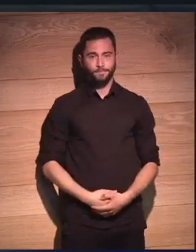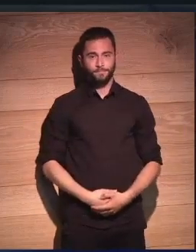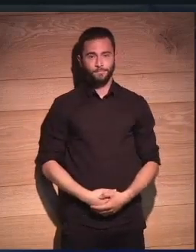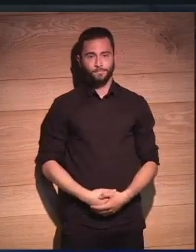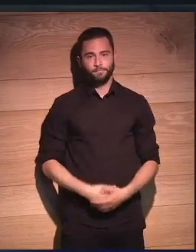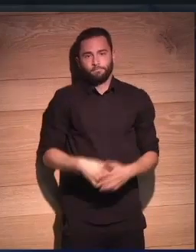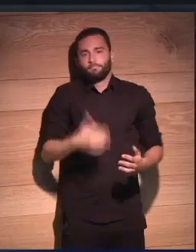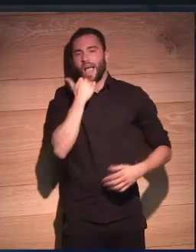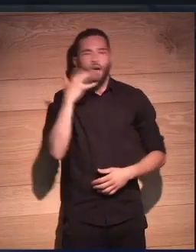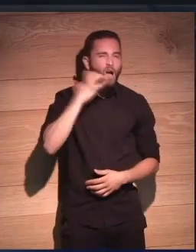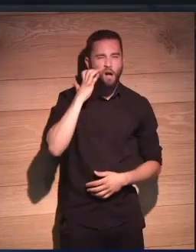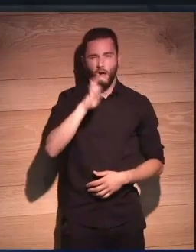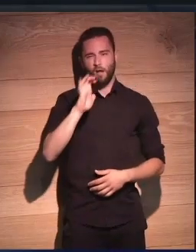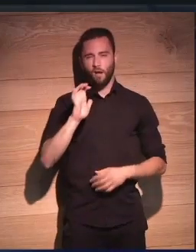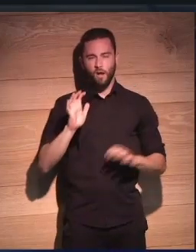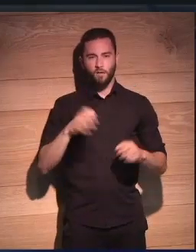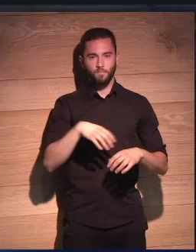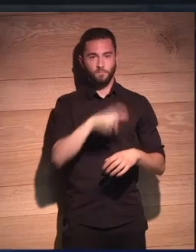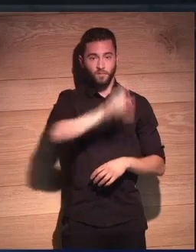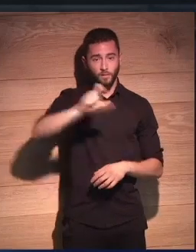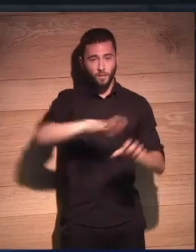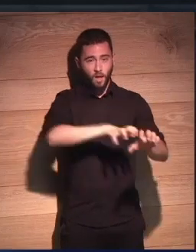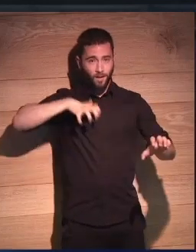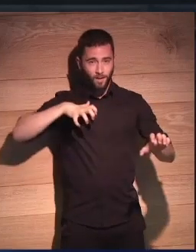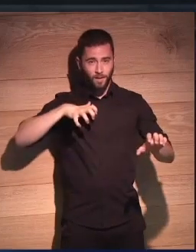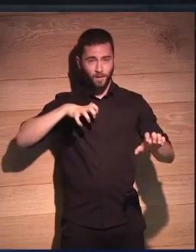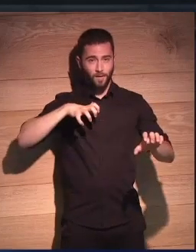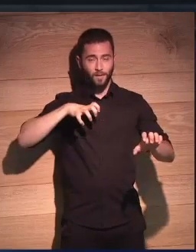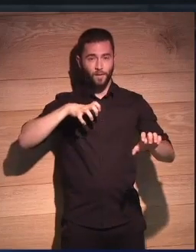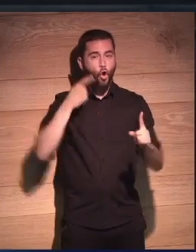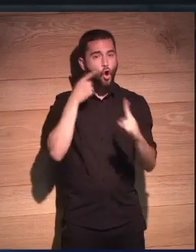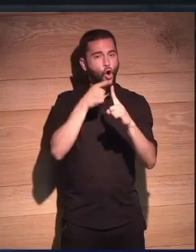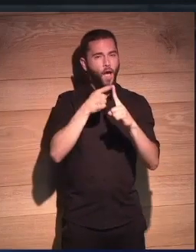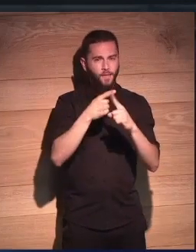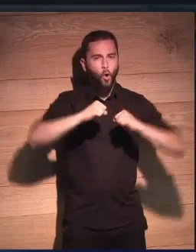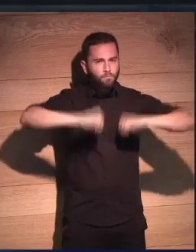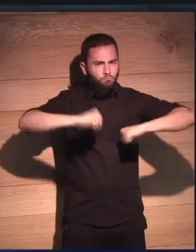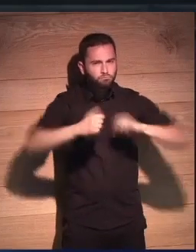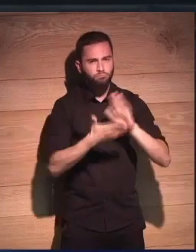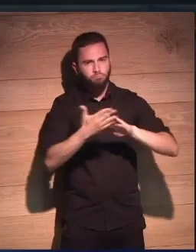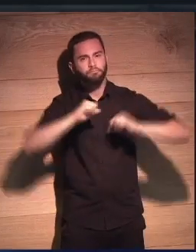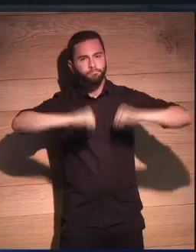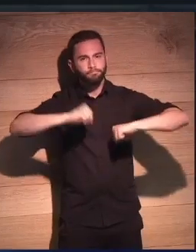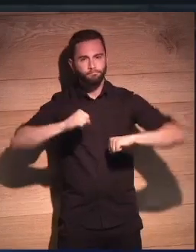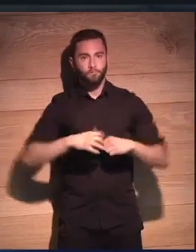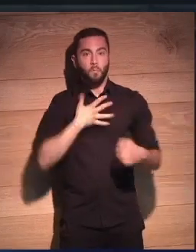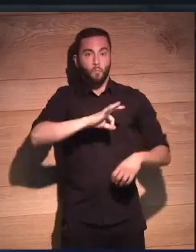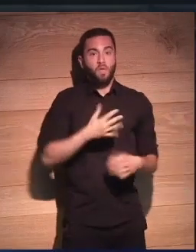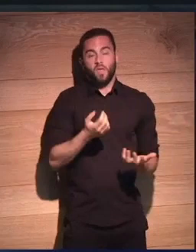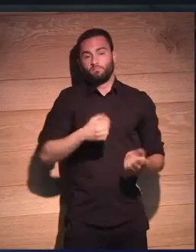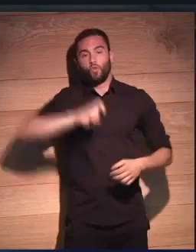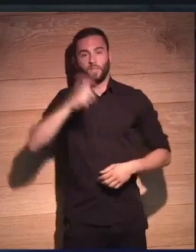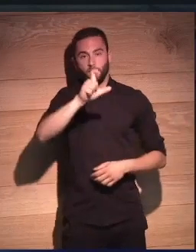Salvo excepciones, la mayoría de personas tenemos como objetivo envejecer. ¿Hay alguna excepción así? Por